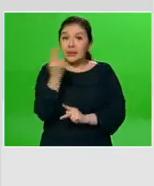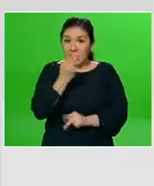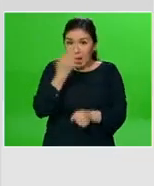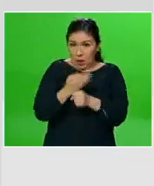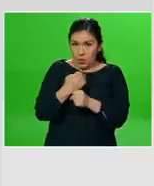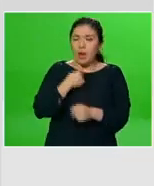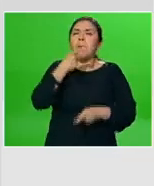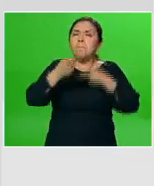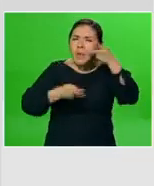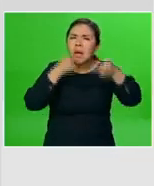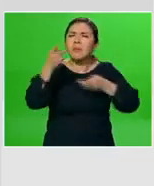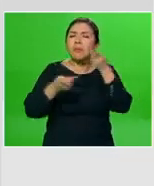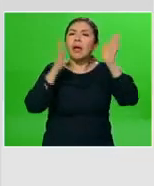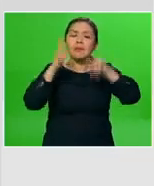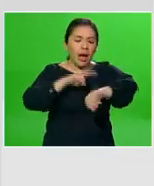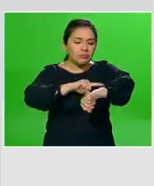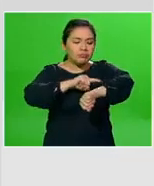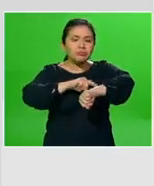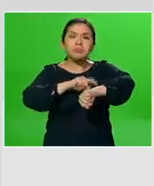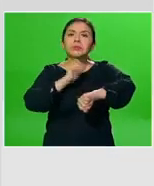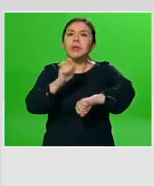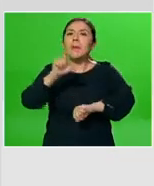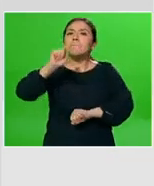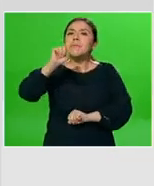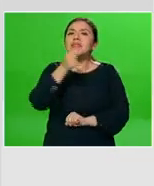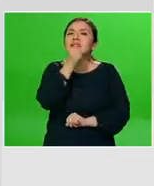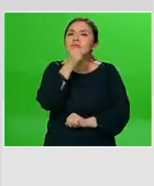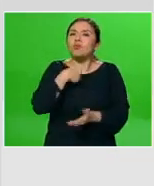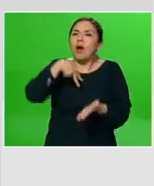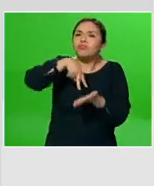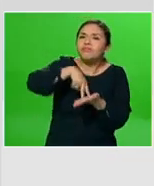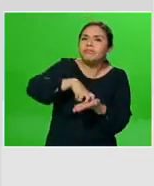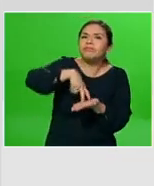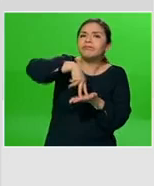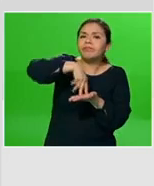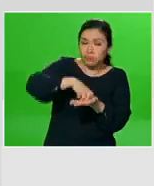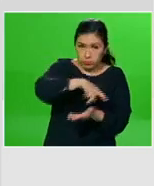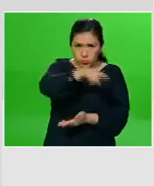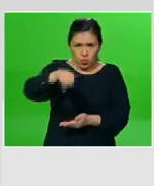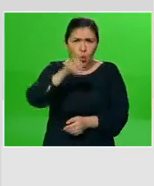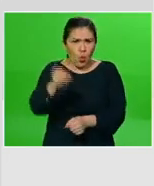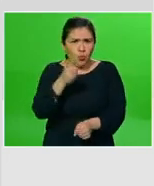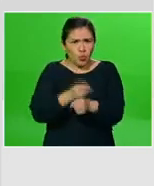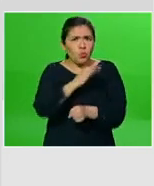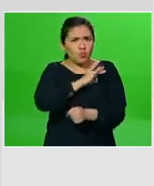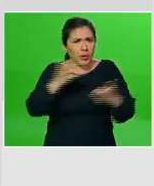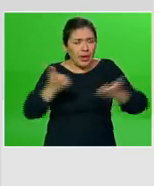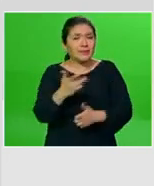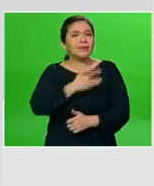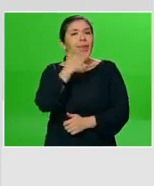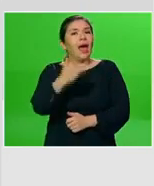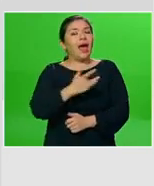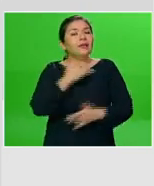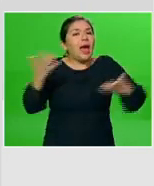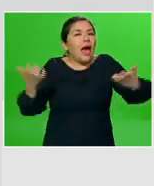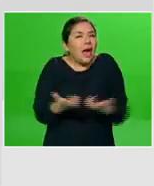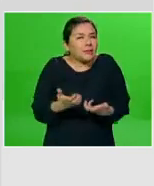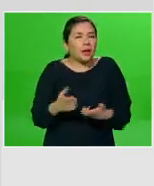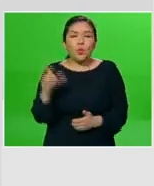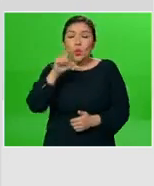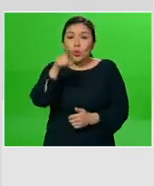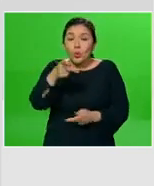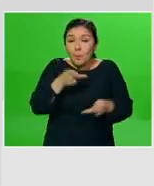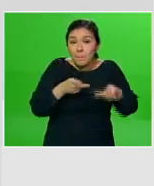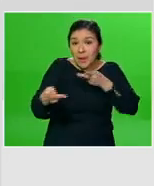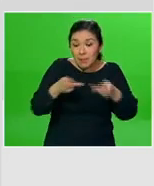sentadillas y seguro y éste este vídeo tenido oportunidad de preparar estos cuando ustedes preparaba